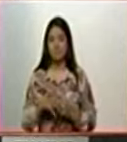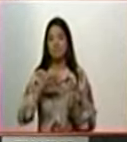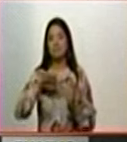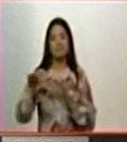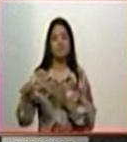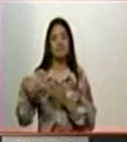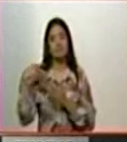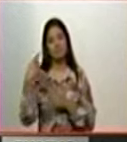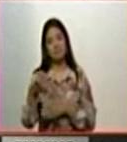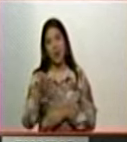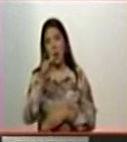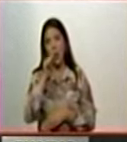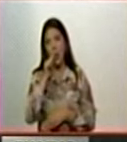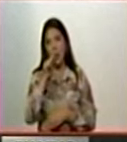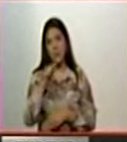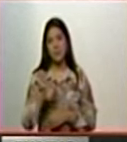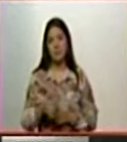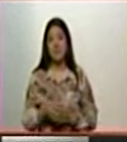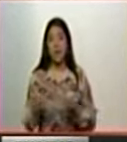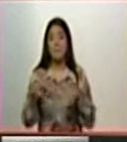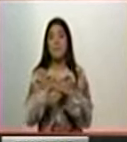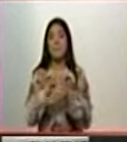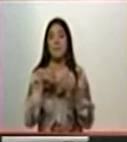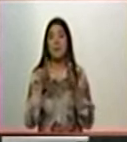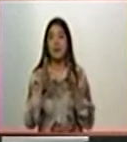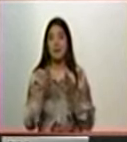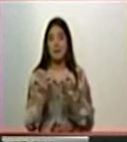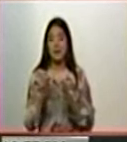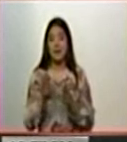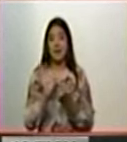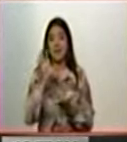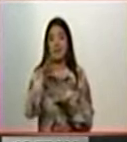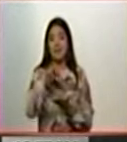señor Winston Garraway, ministro